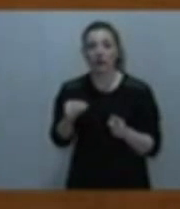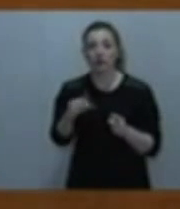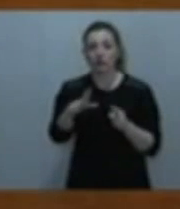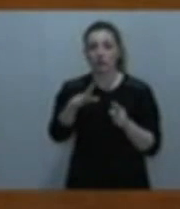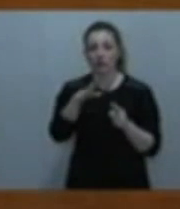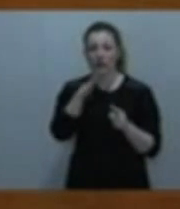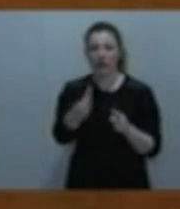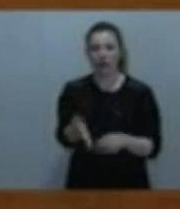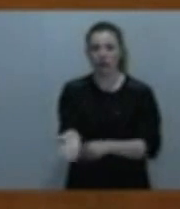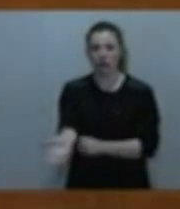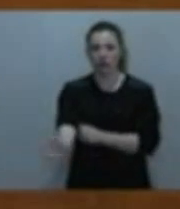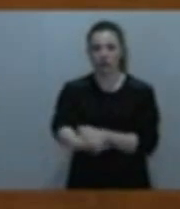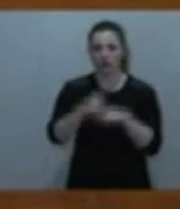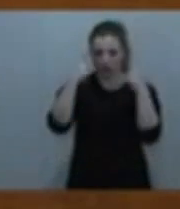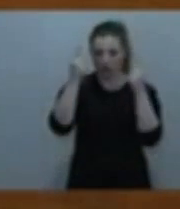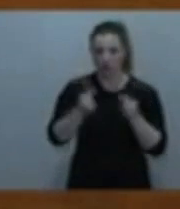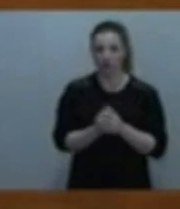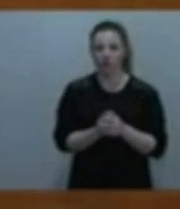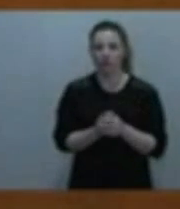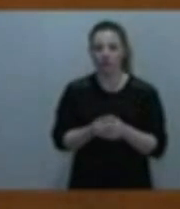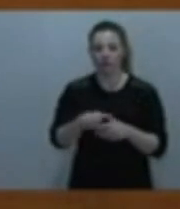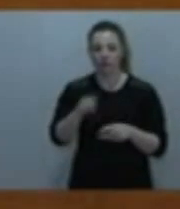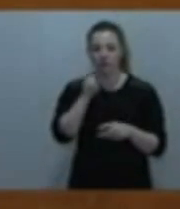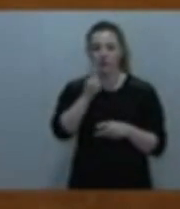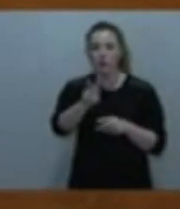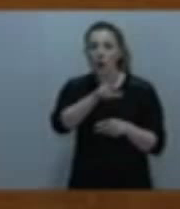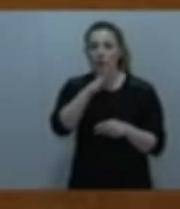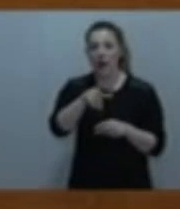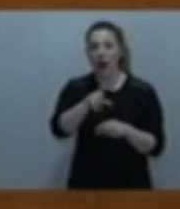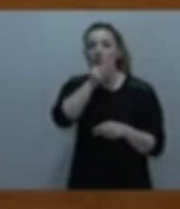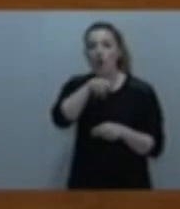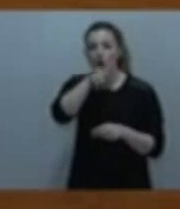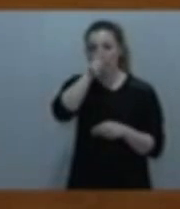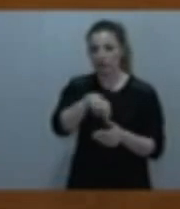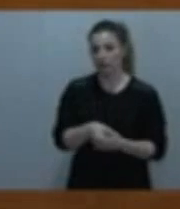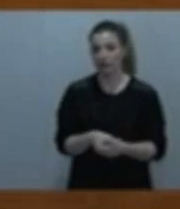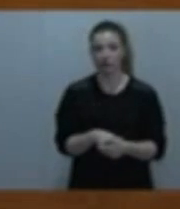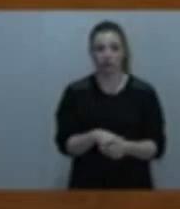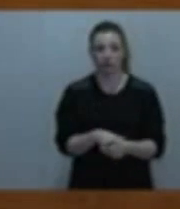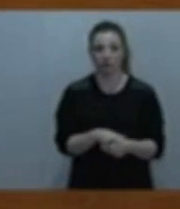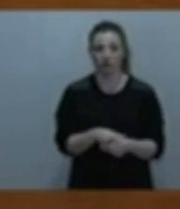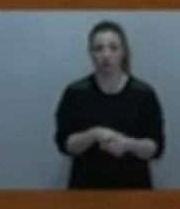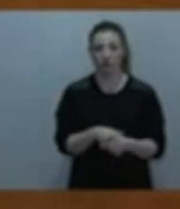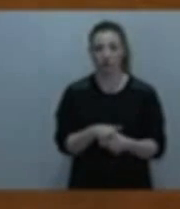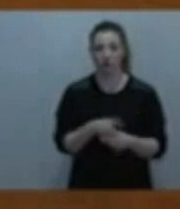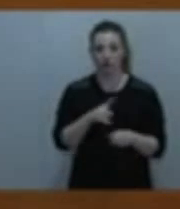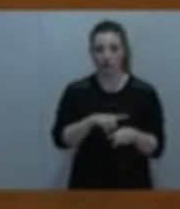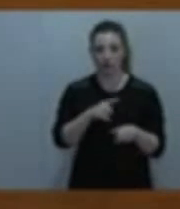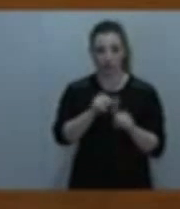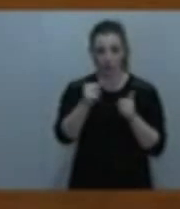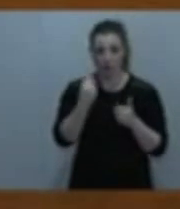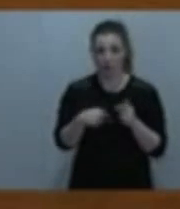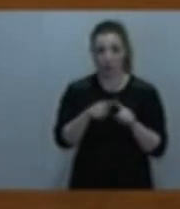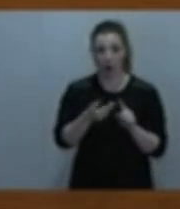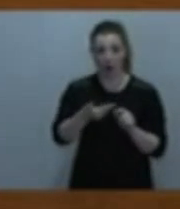búhos, la agudeza visual para los halcones. De igual manera que los